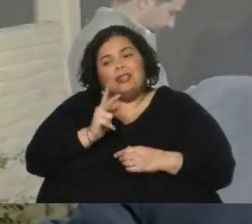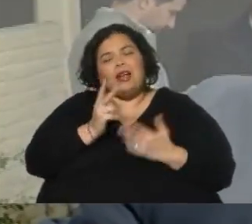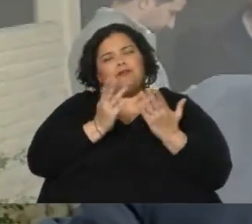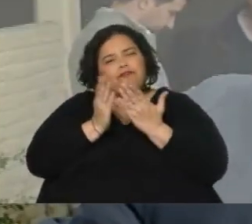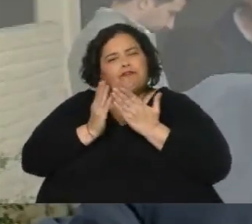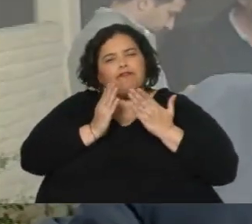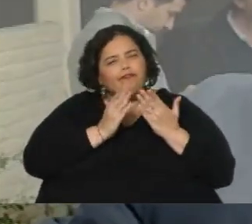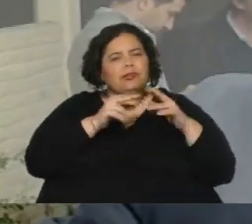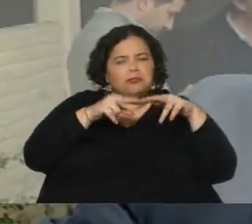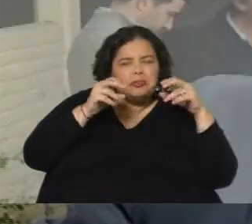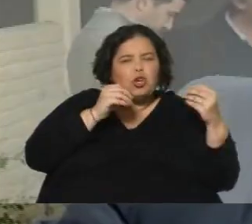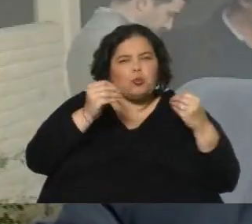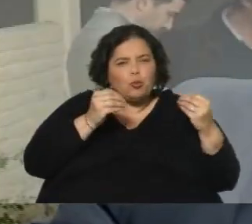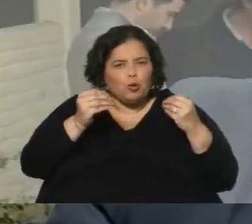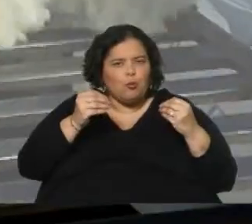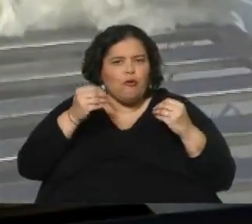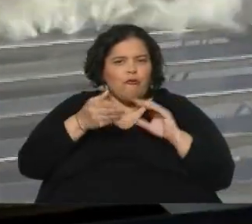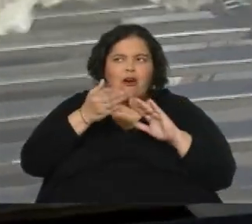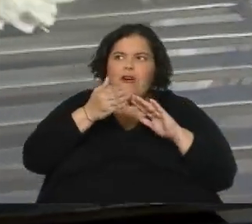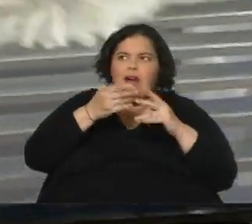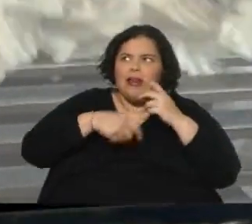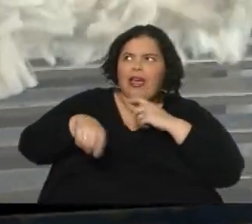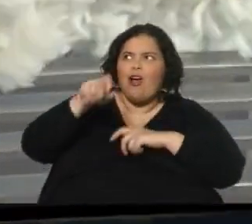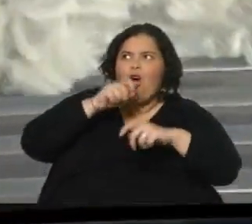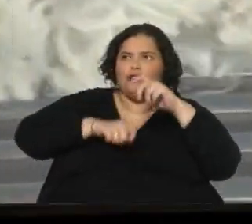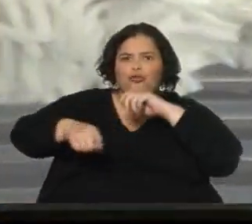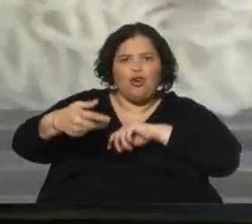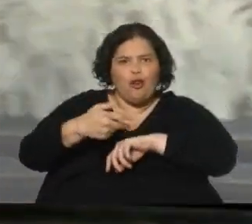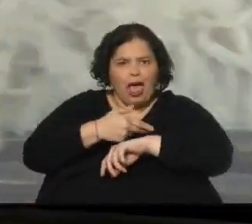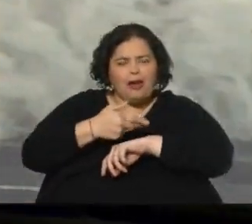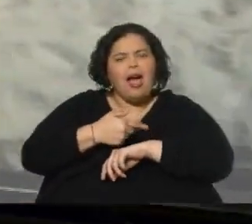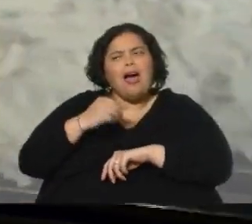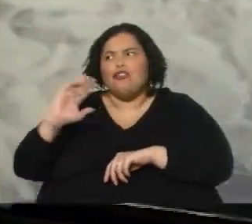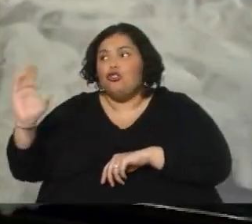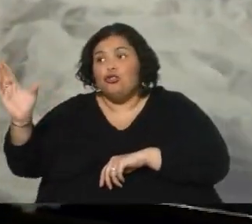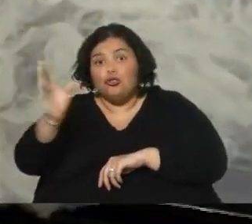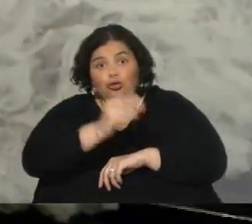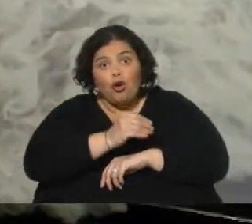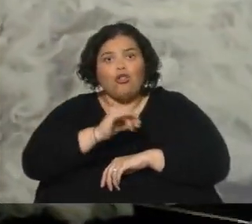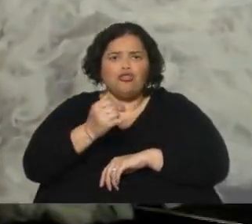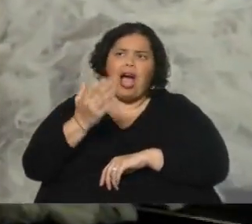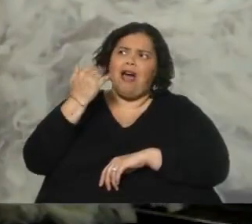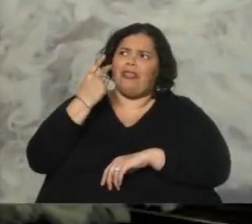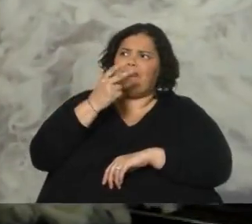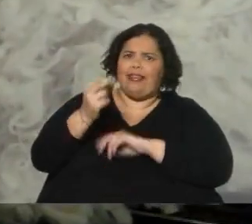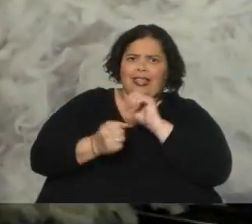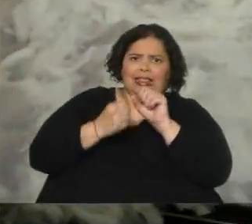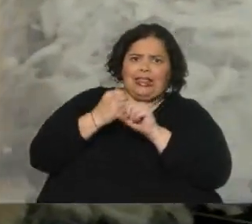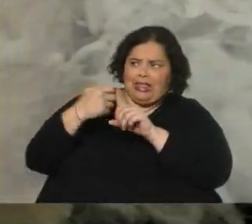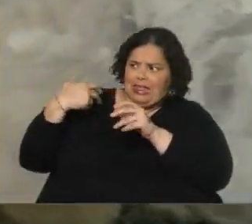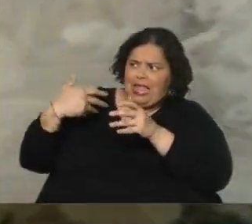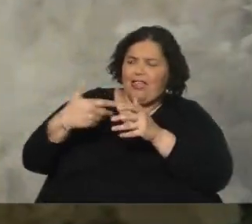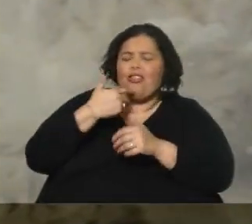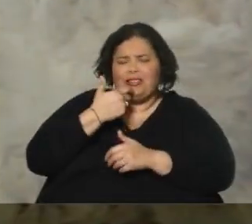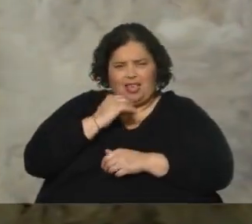y consideran el tema del mercado de la lana venían apuntando hace más de 20 años que teníamos que recorrer